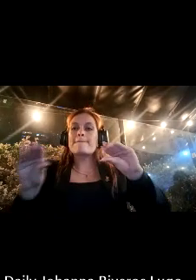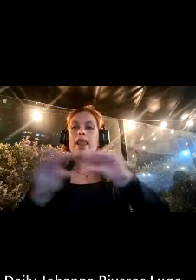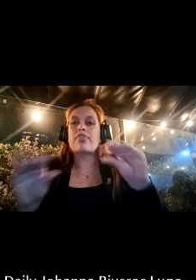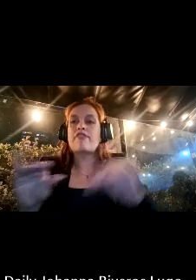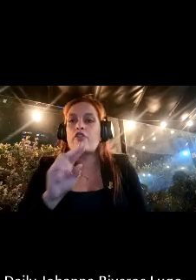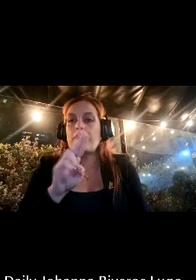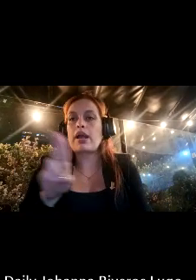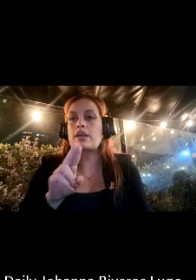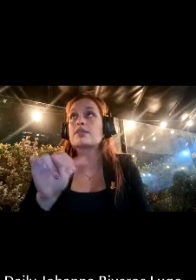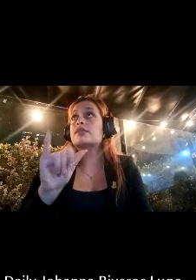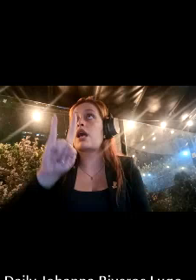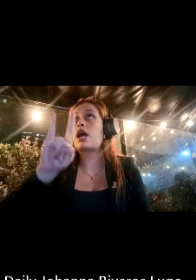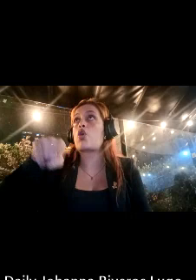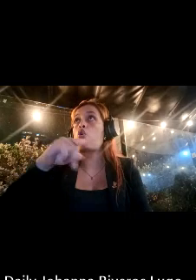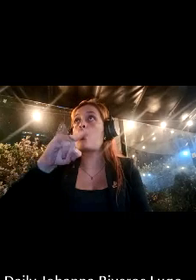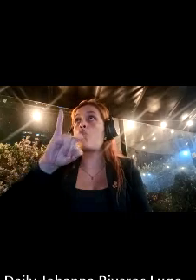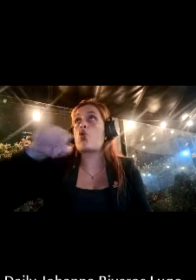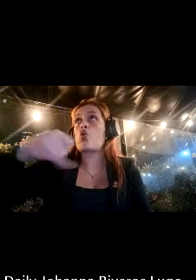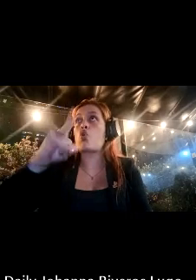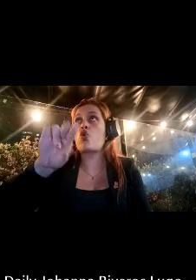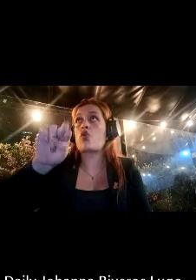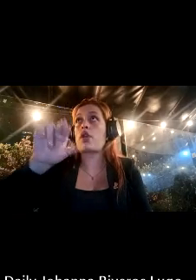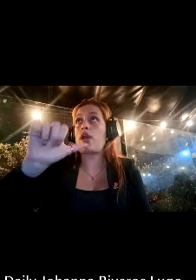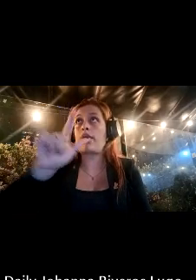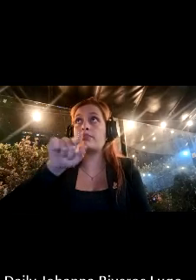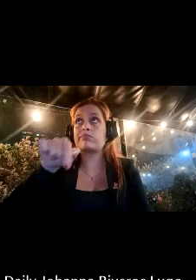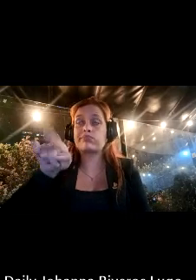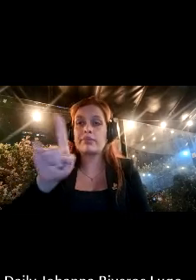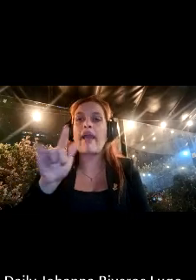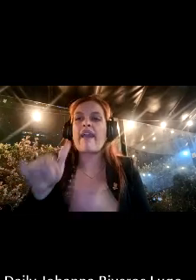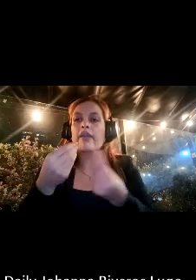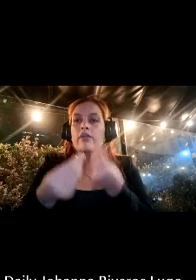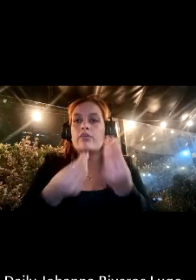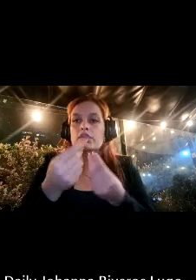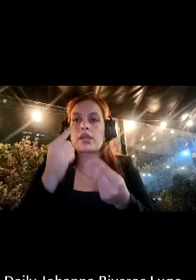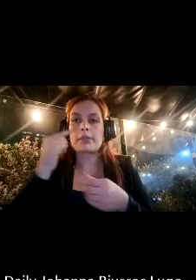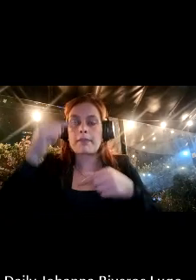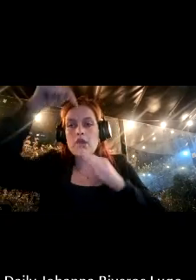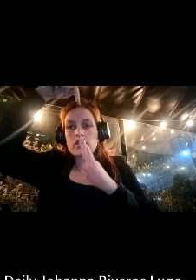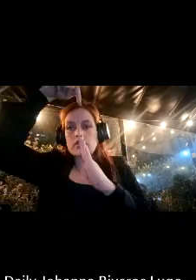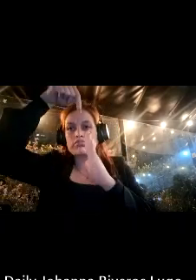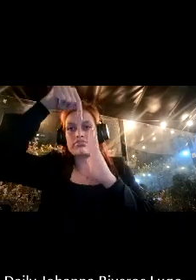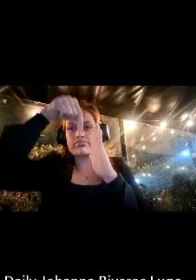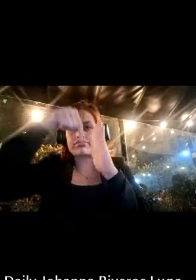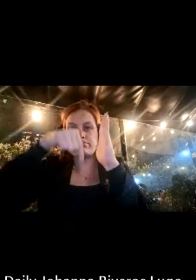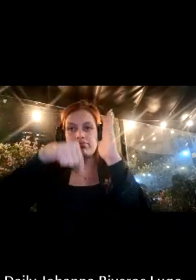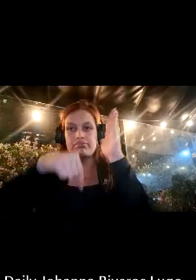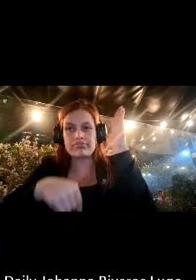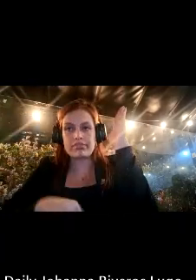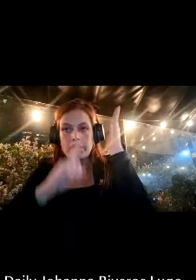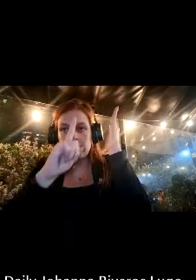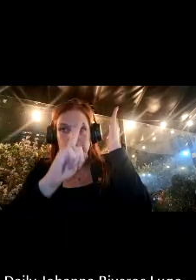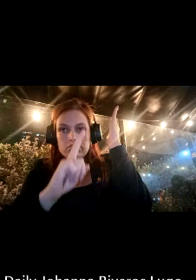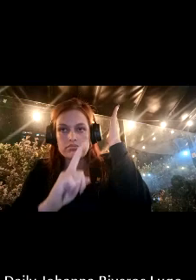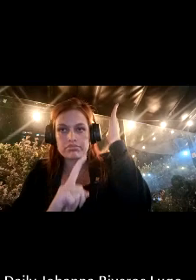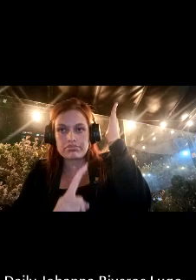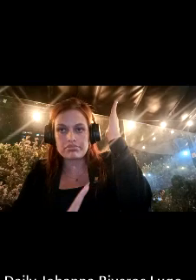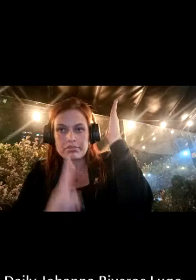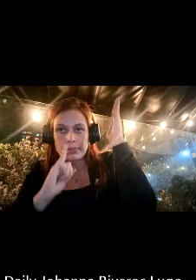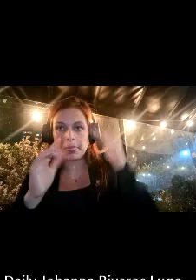eh, y vamos a dirigirnos hacia la guía donde se encuentra nuestra